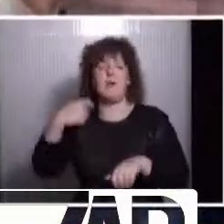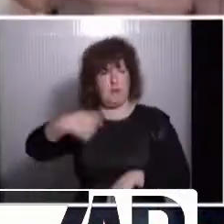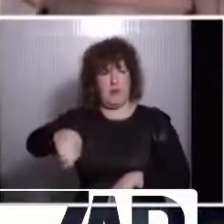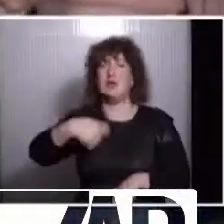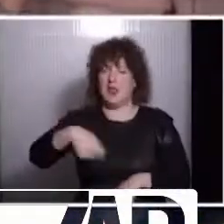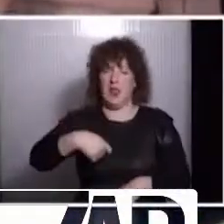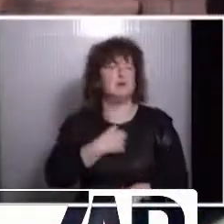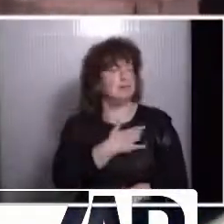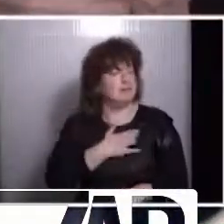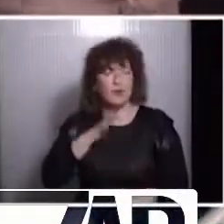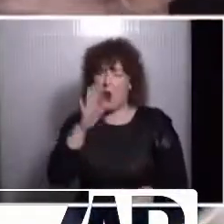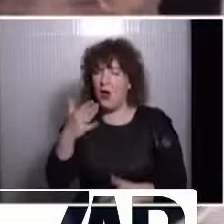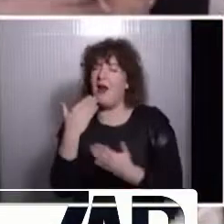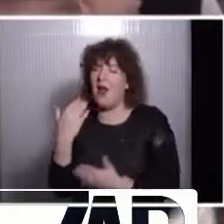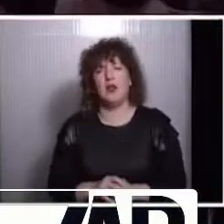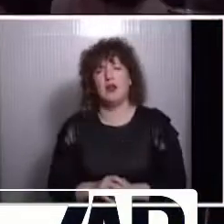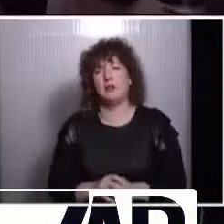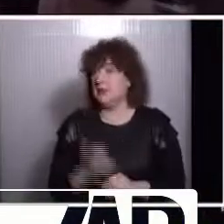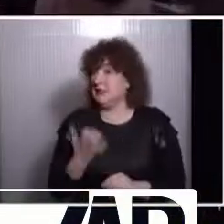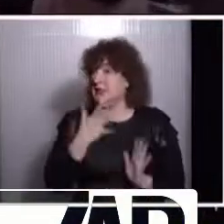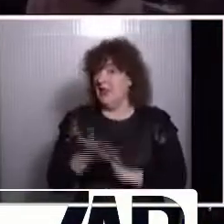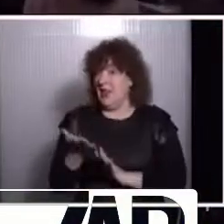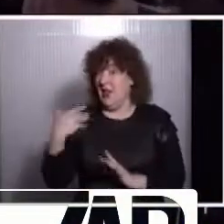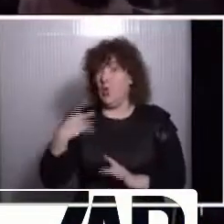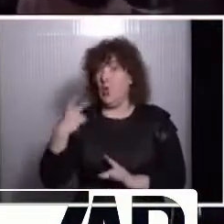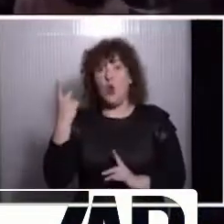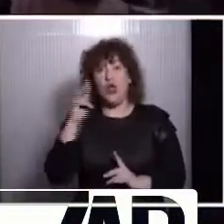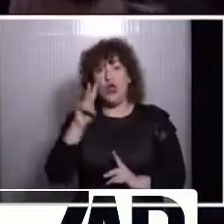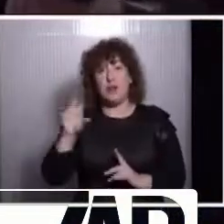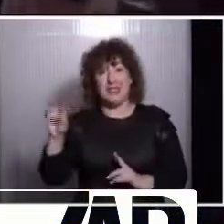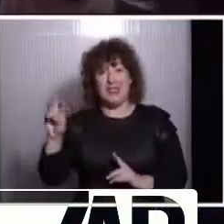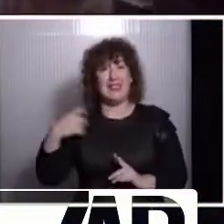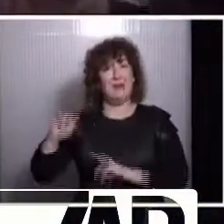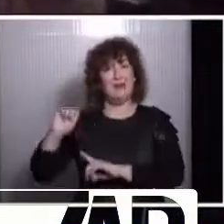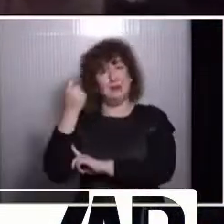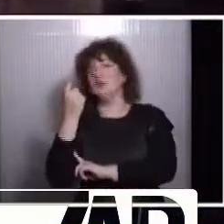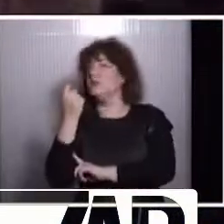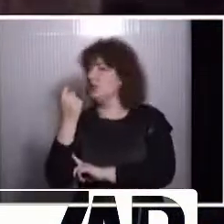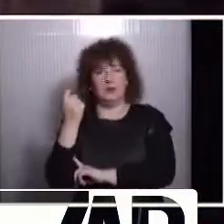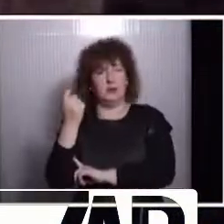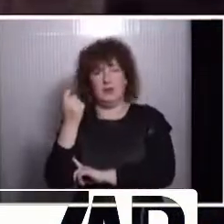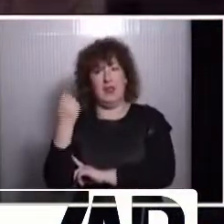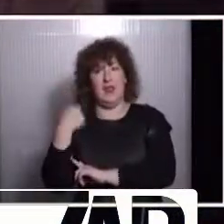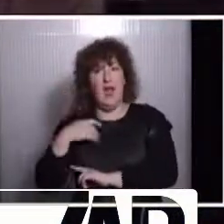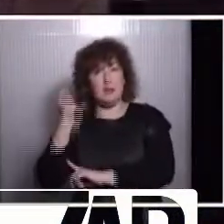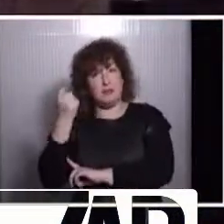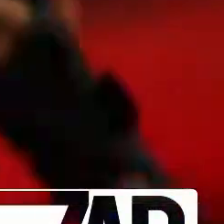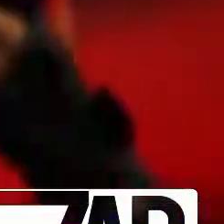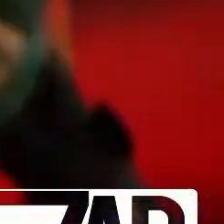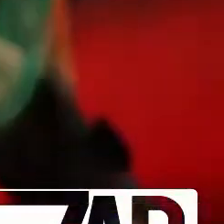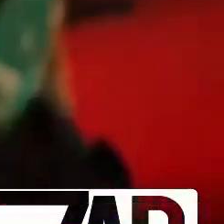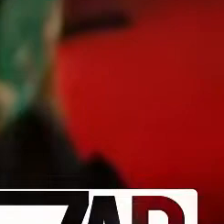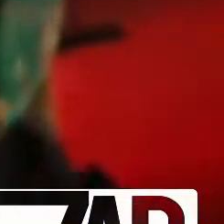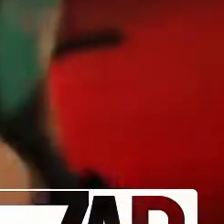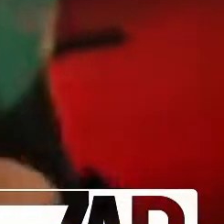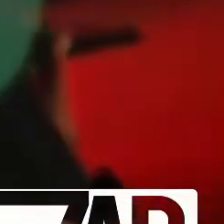de encuestas unas dicen una cosa u otra, es que todas, absolutamente todas, apuntan